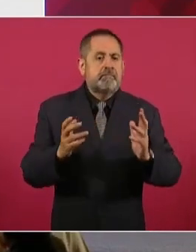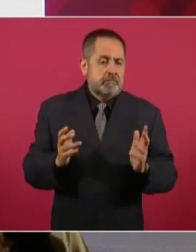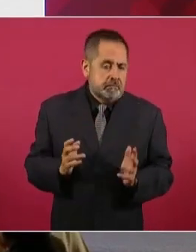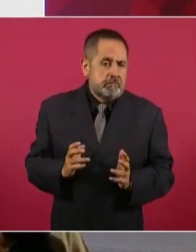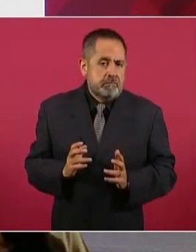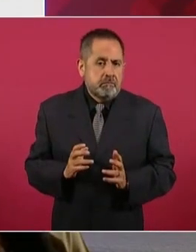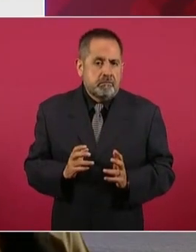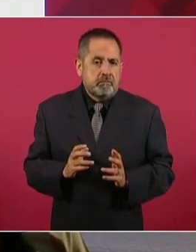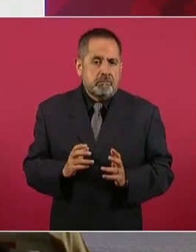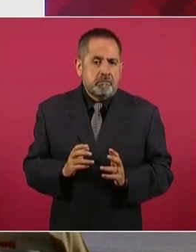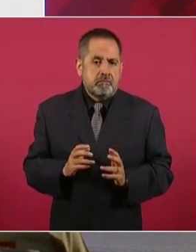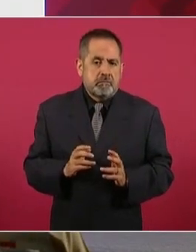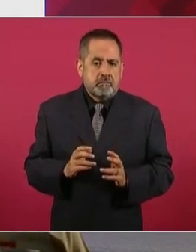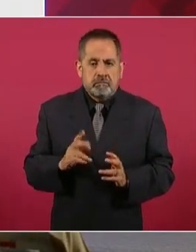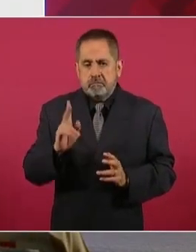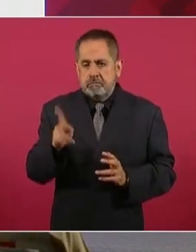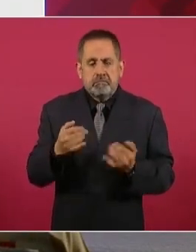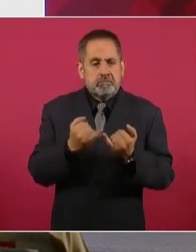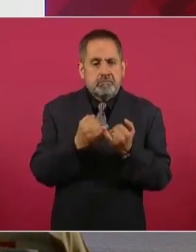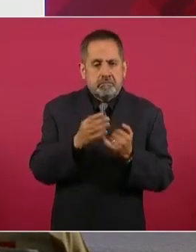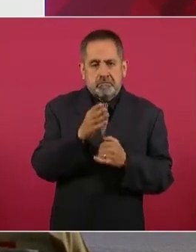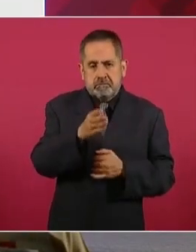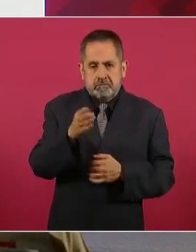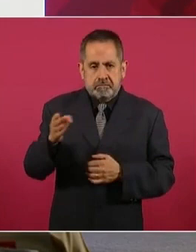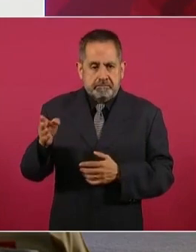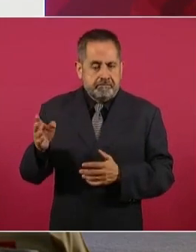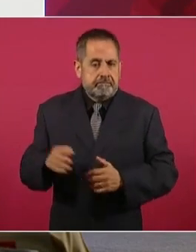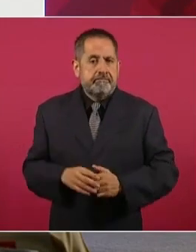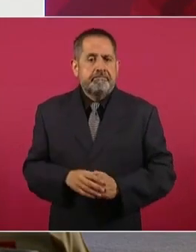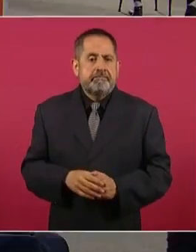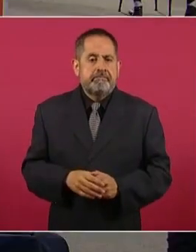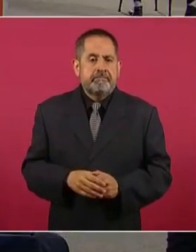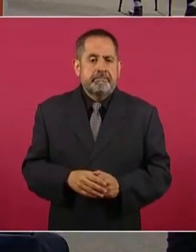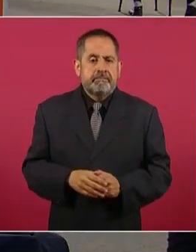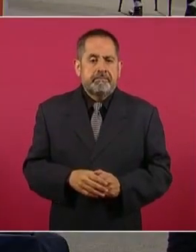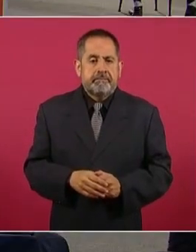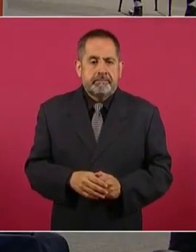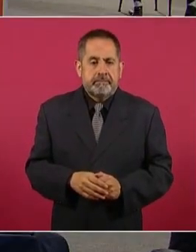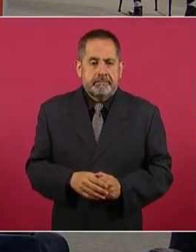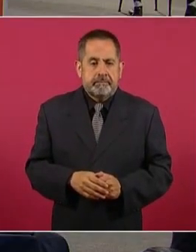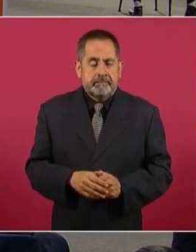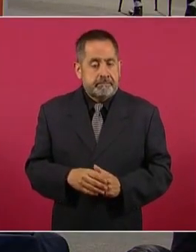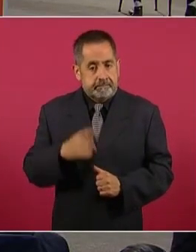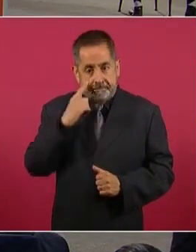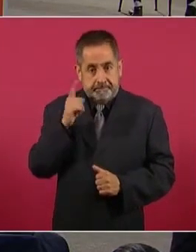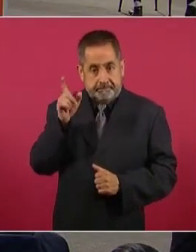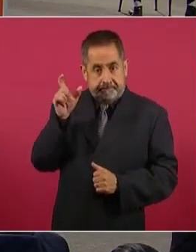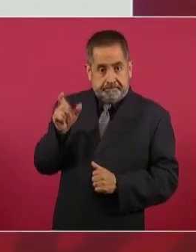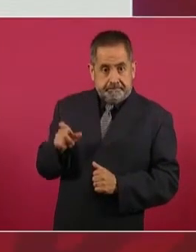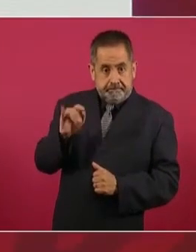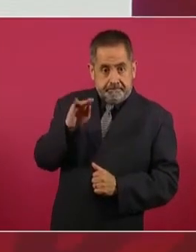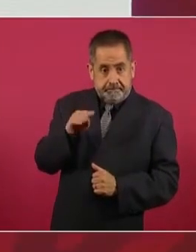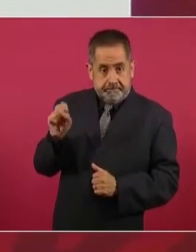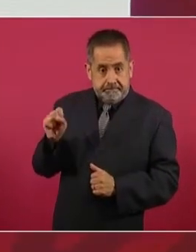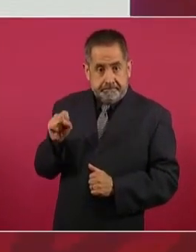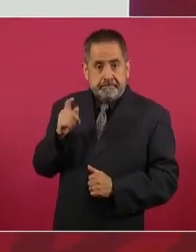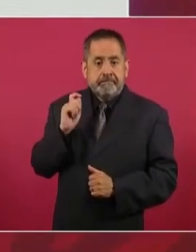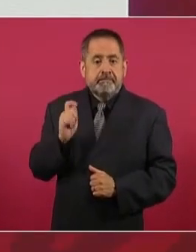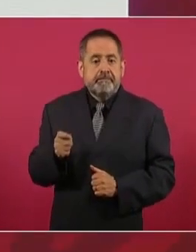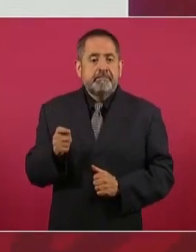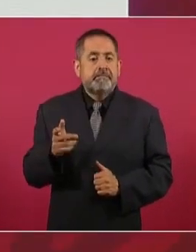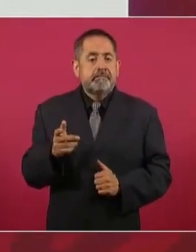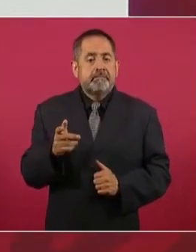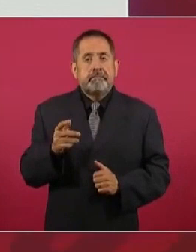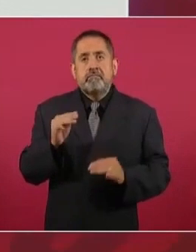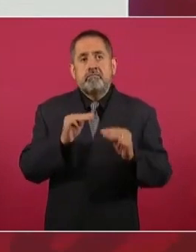también, igual que estos, pero estos están